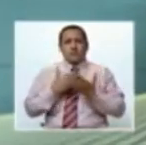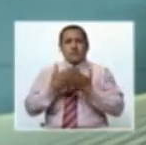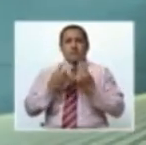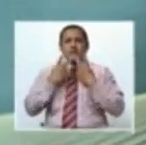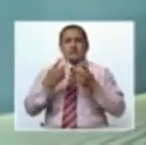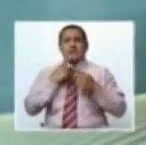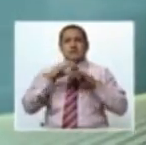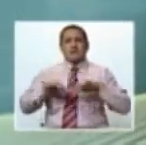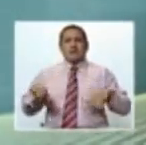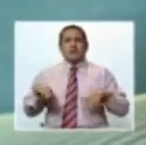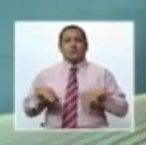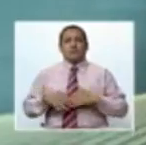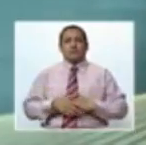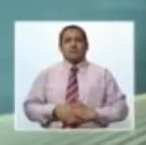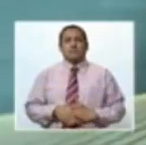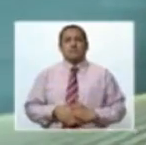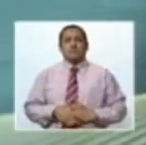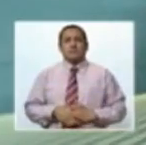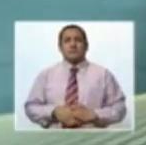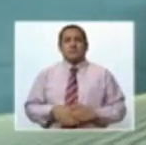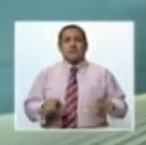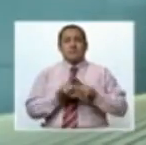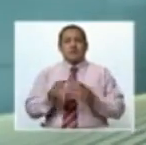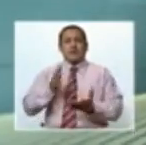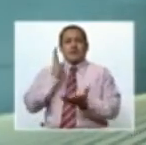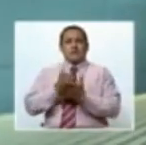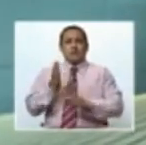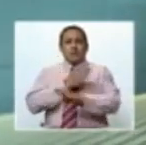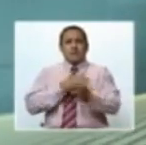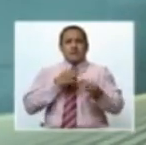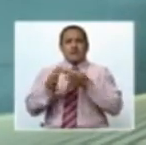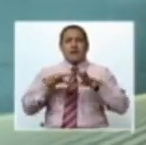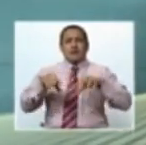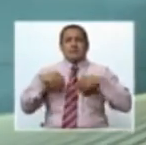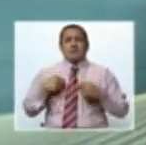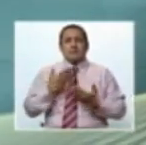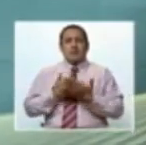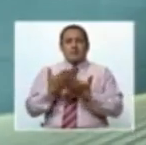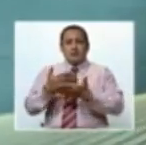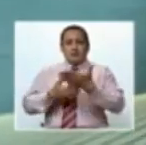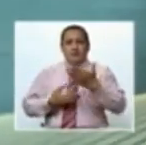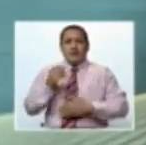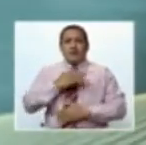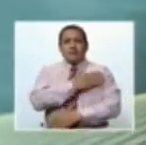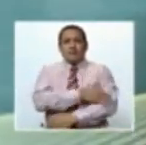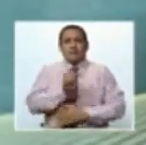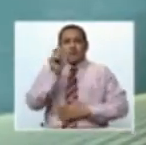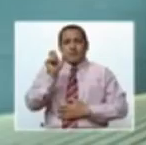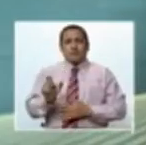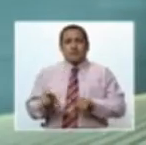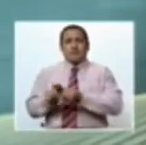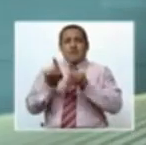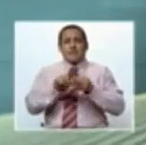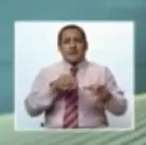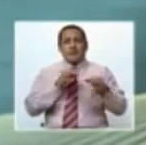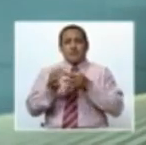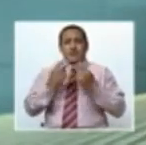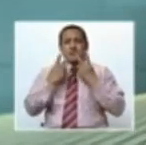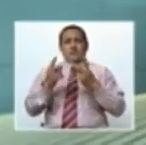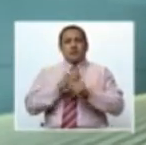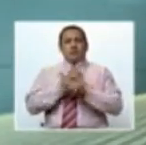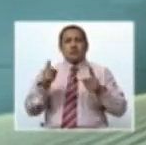hechos están separados. La sentencia declara fundado el amparo a favor del cónyuge y señala que